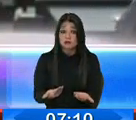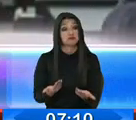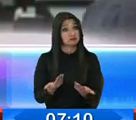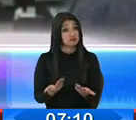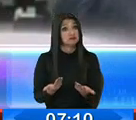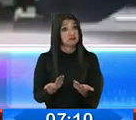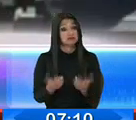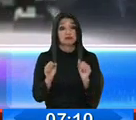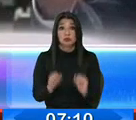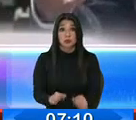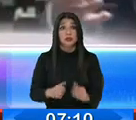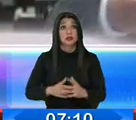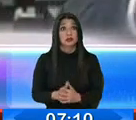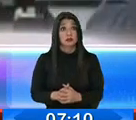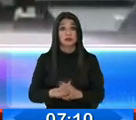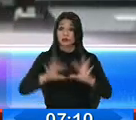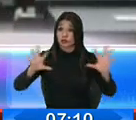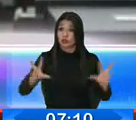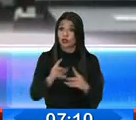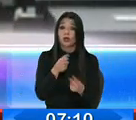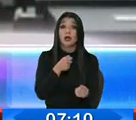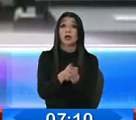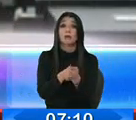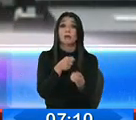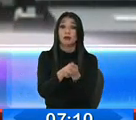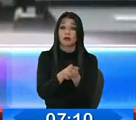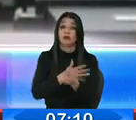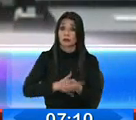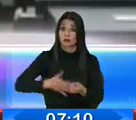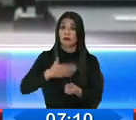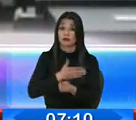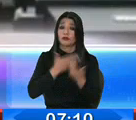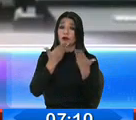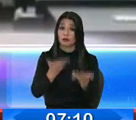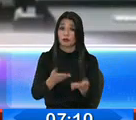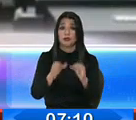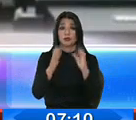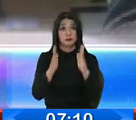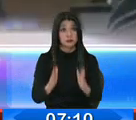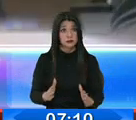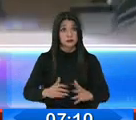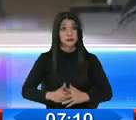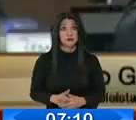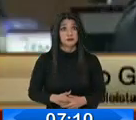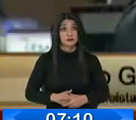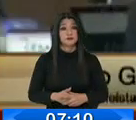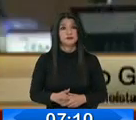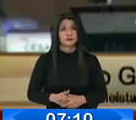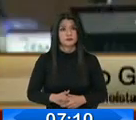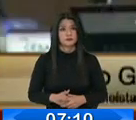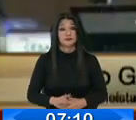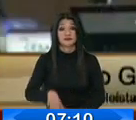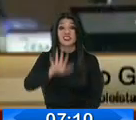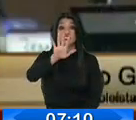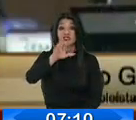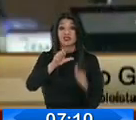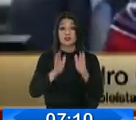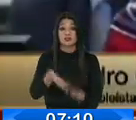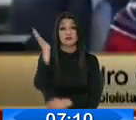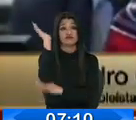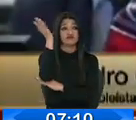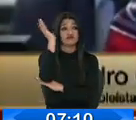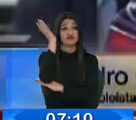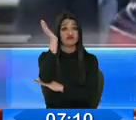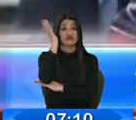que unanimemos nuestro apoyo, señores y señoras asambleístas. 5 legisladores tomaron la palabra y